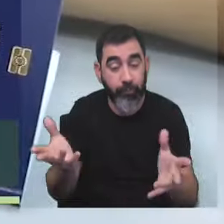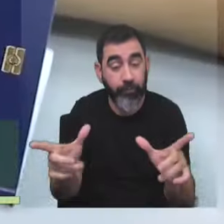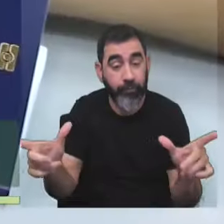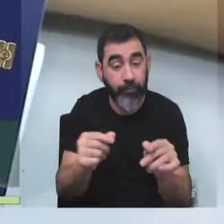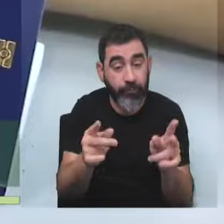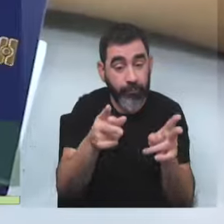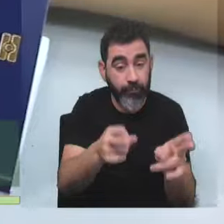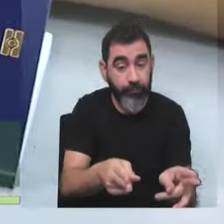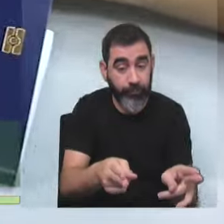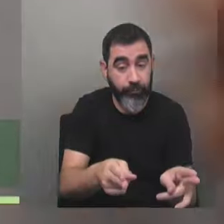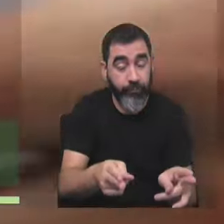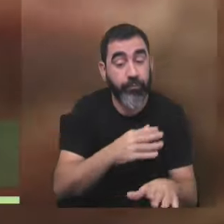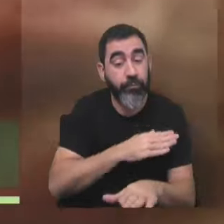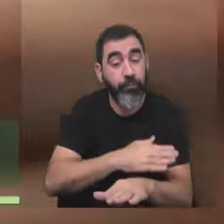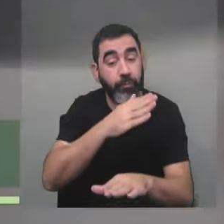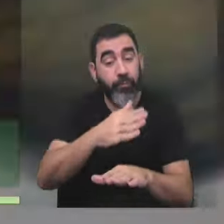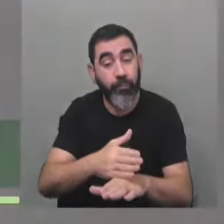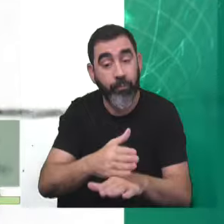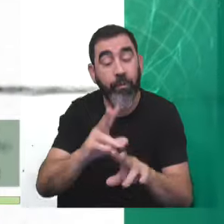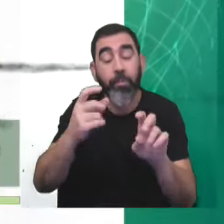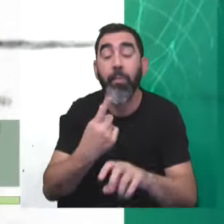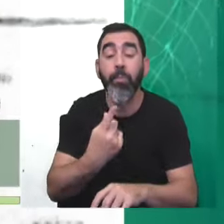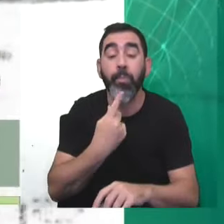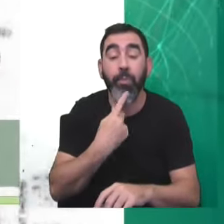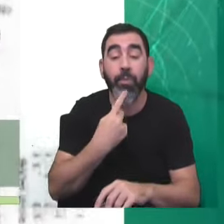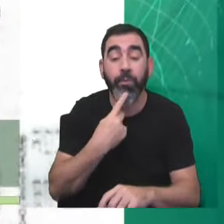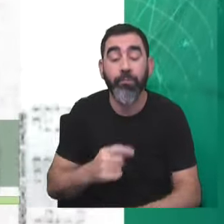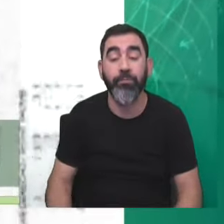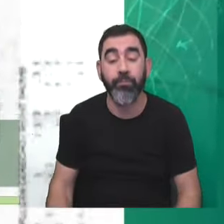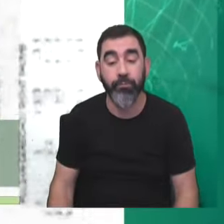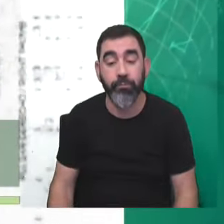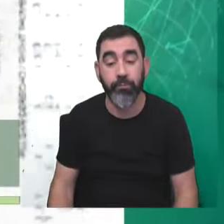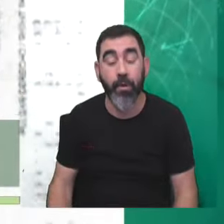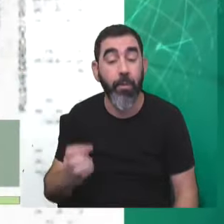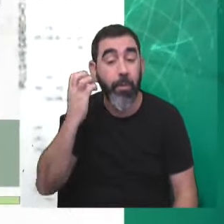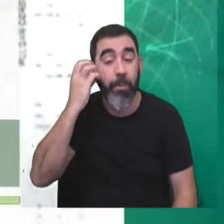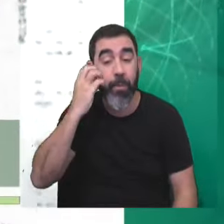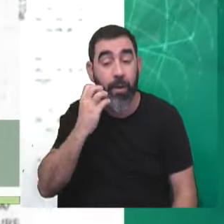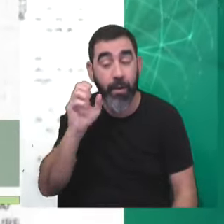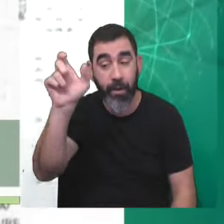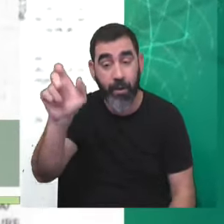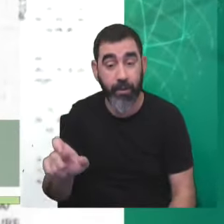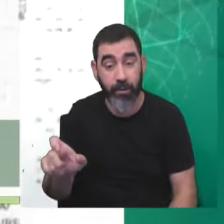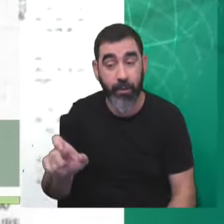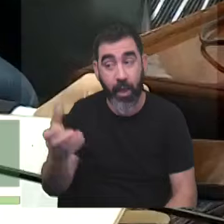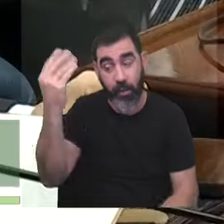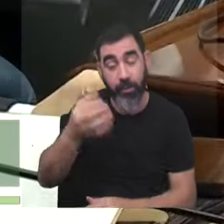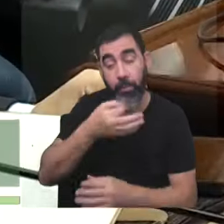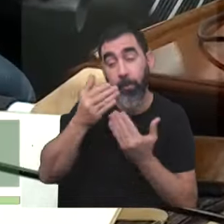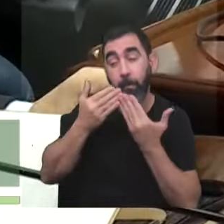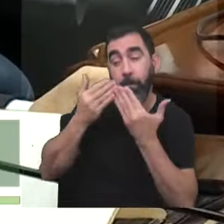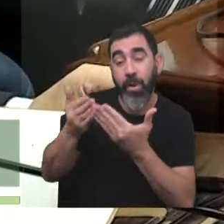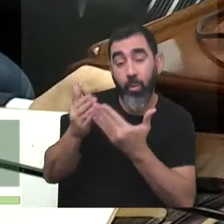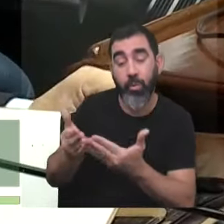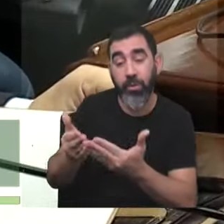parte y las repercusiones vienen desde el mundo de la política evidentemente escuchábamos que Mario Vergara había sido el miembro interpelante